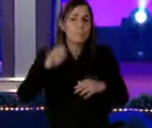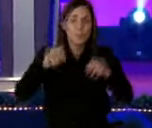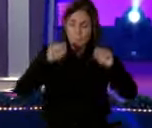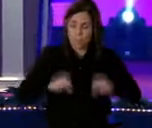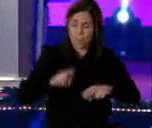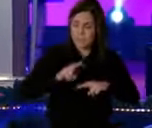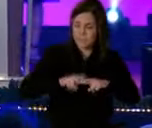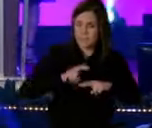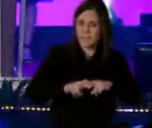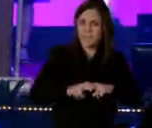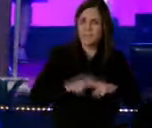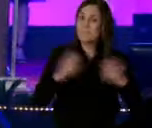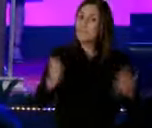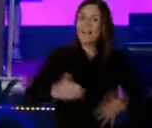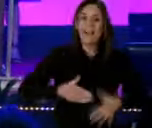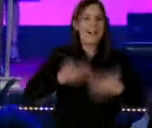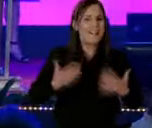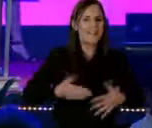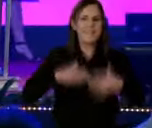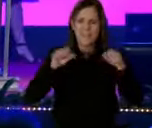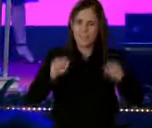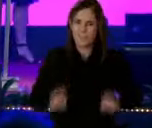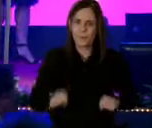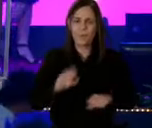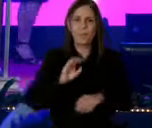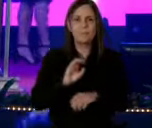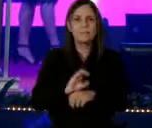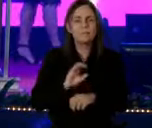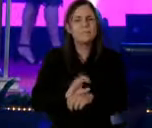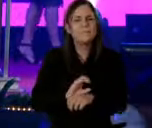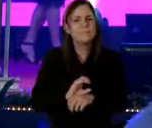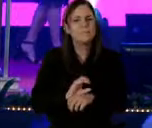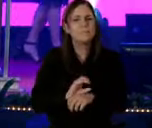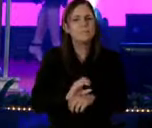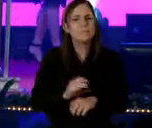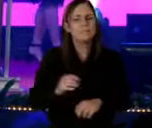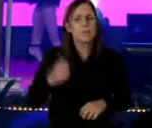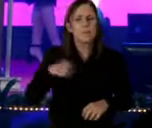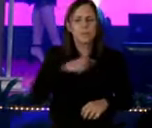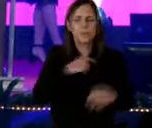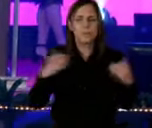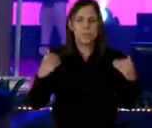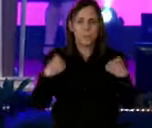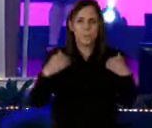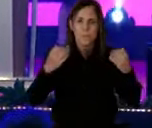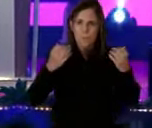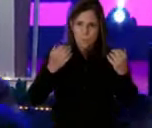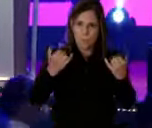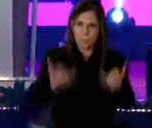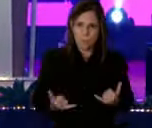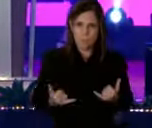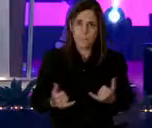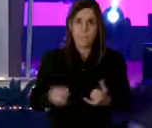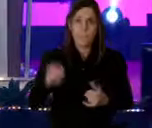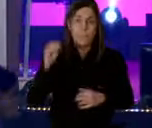hermanos. Qué alegría poder estar en la casa del Señor. Hoy tenemos varios ministros que están fuera de la casa, están